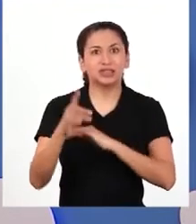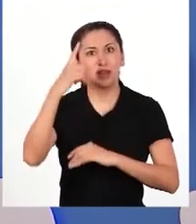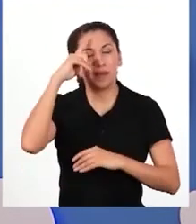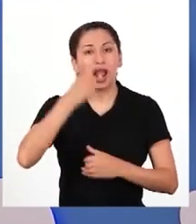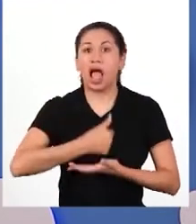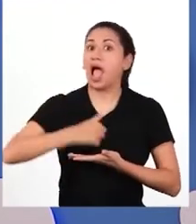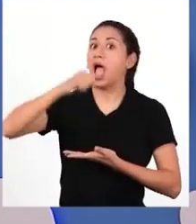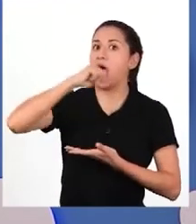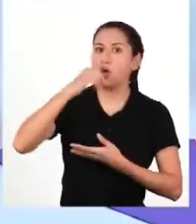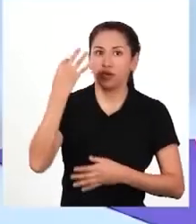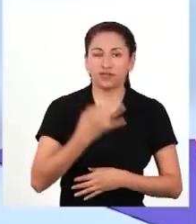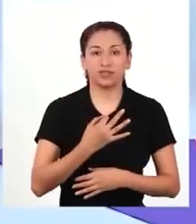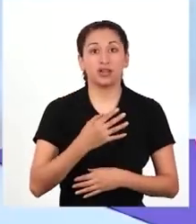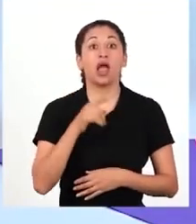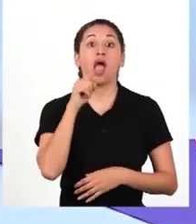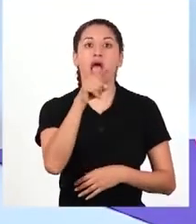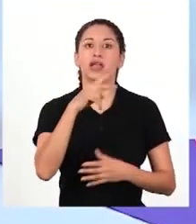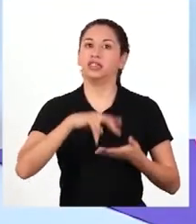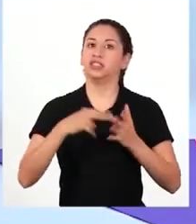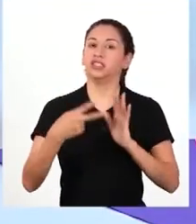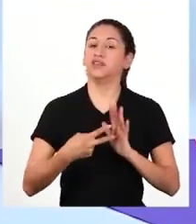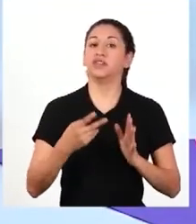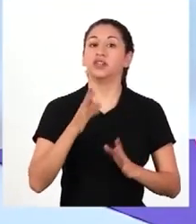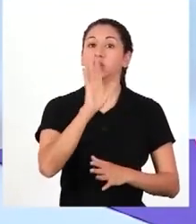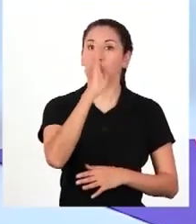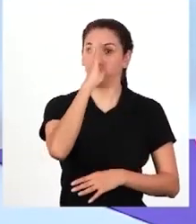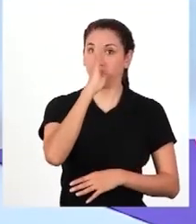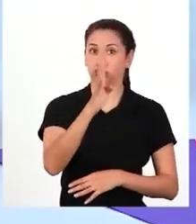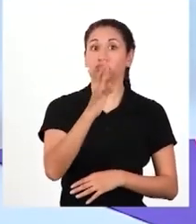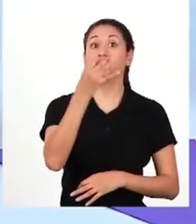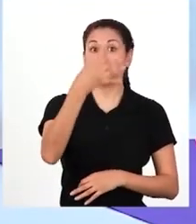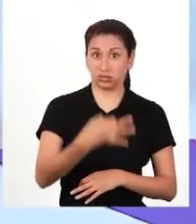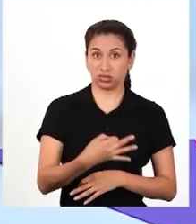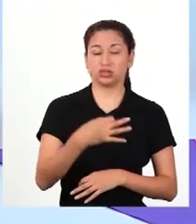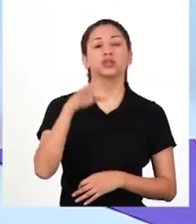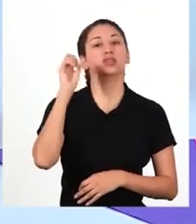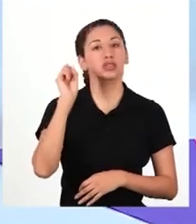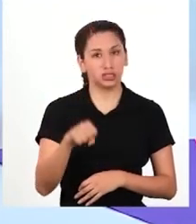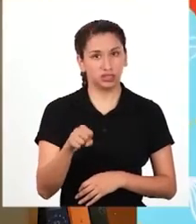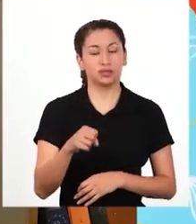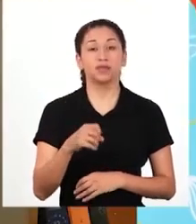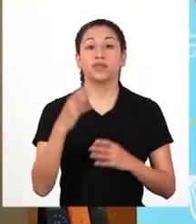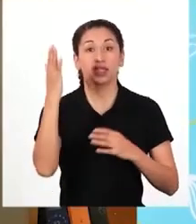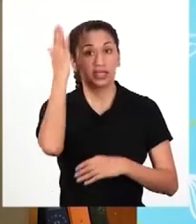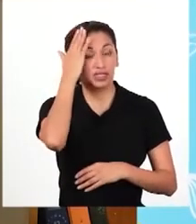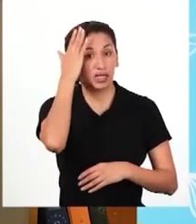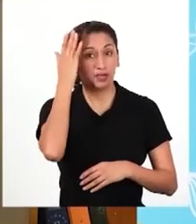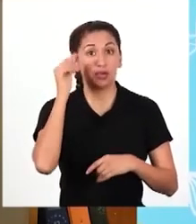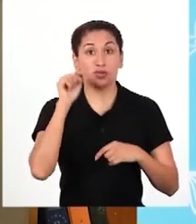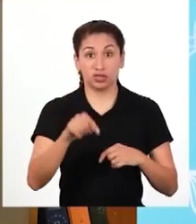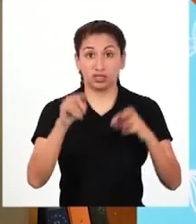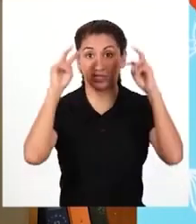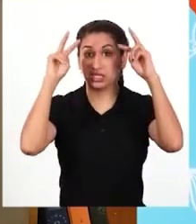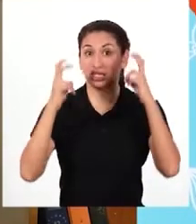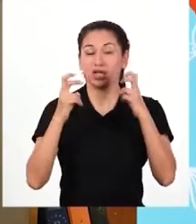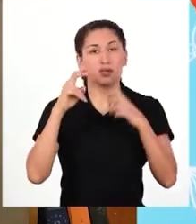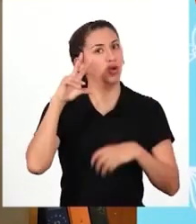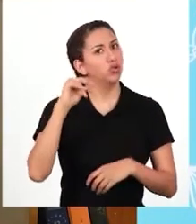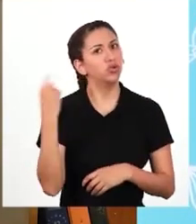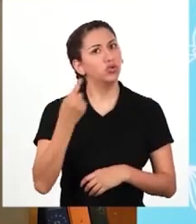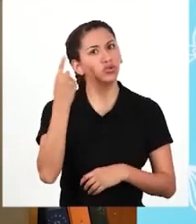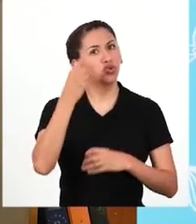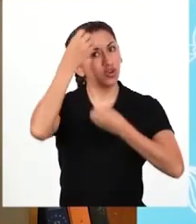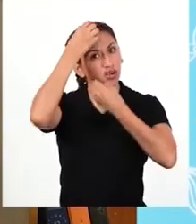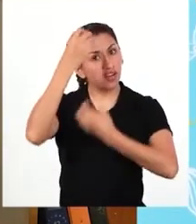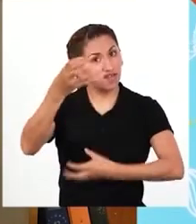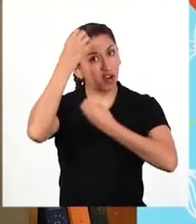agua de calidad. Ahí ya está mencionando la postura, ¿cierto? Sí, sabemos que la intención